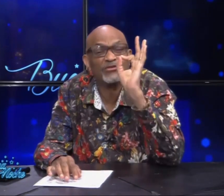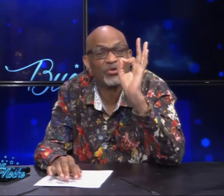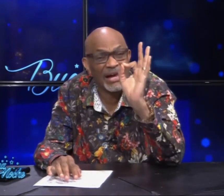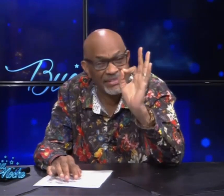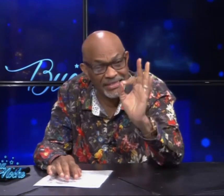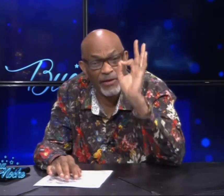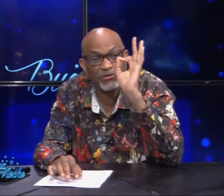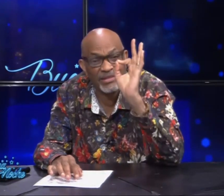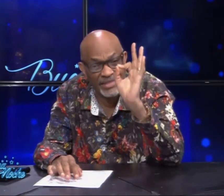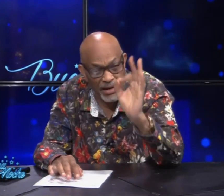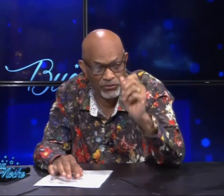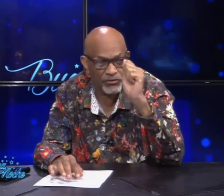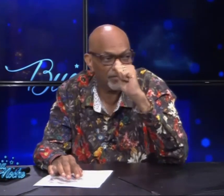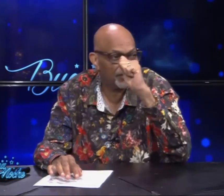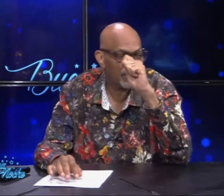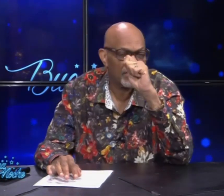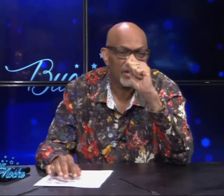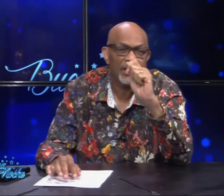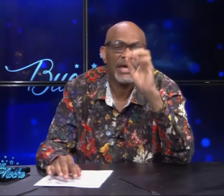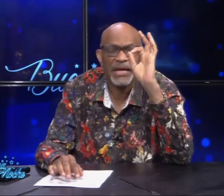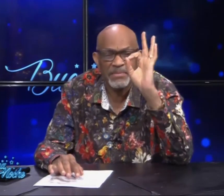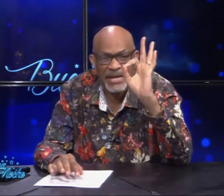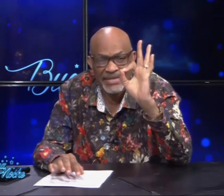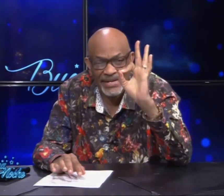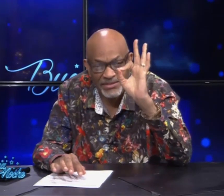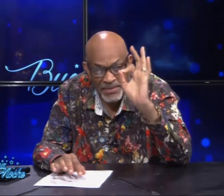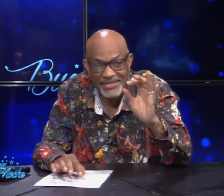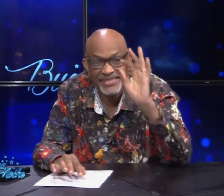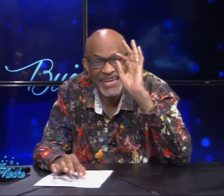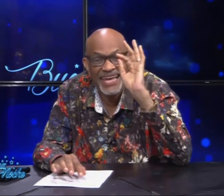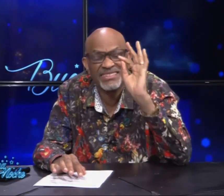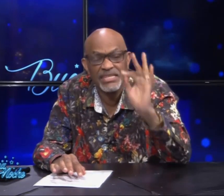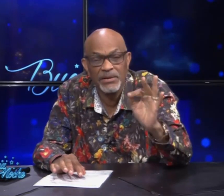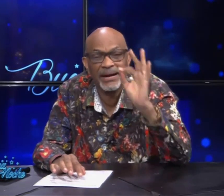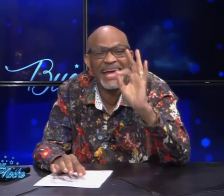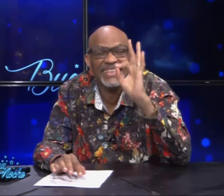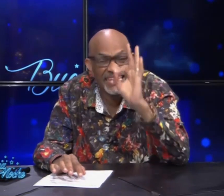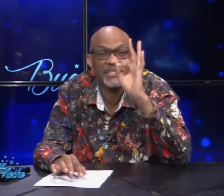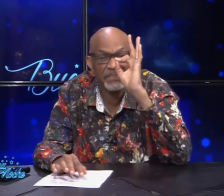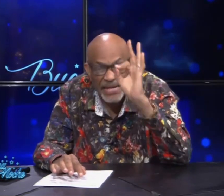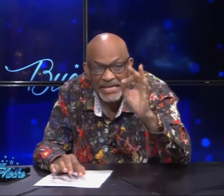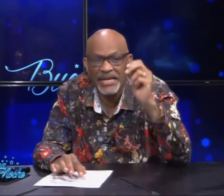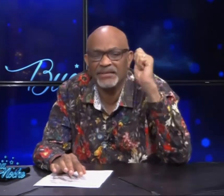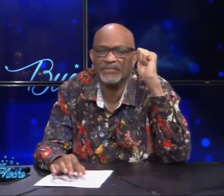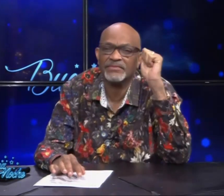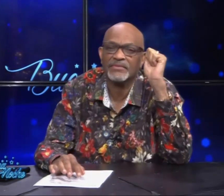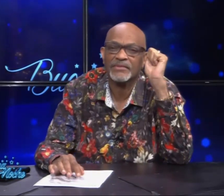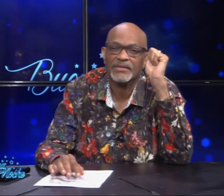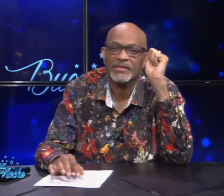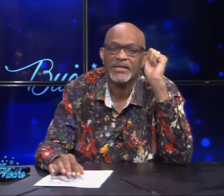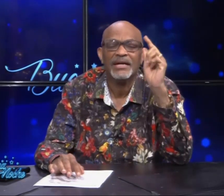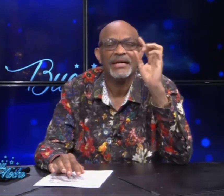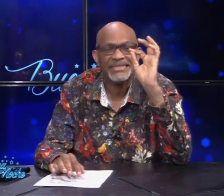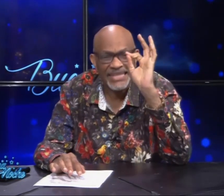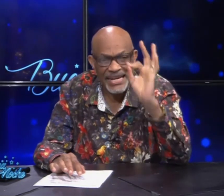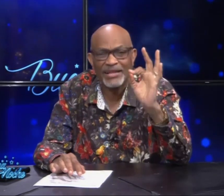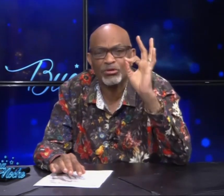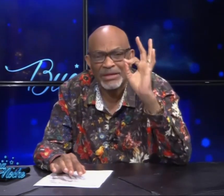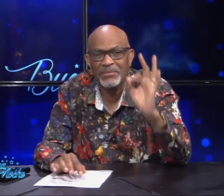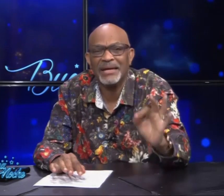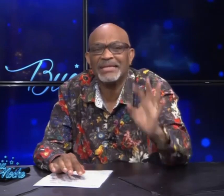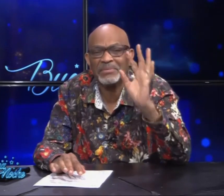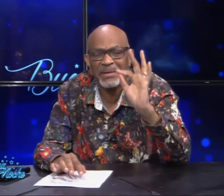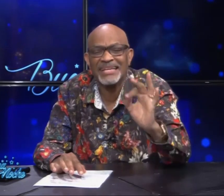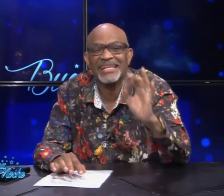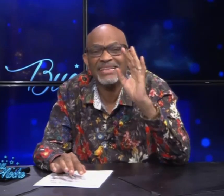más desorganizados estemos y mientras más se exhiba la indisciplina será